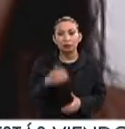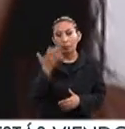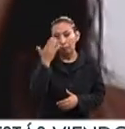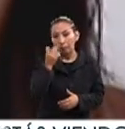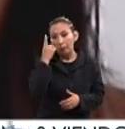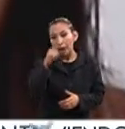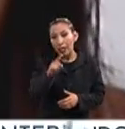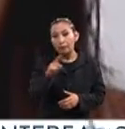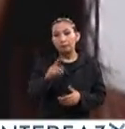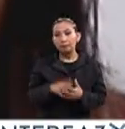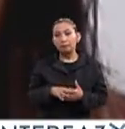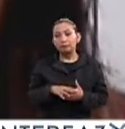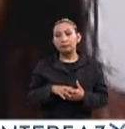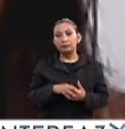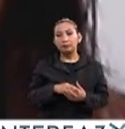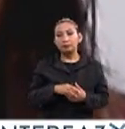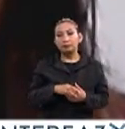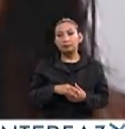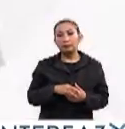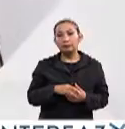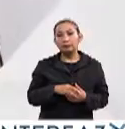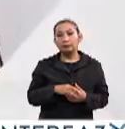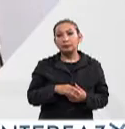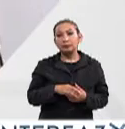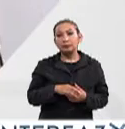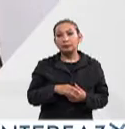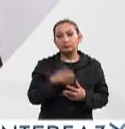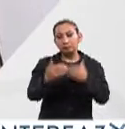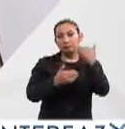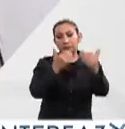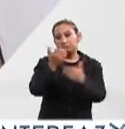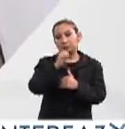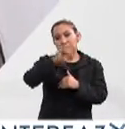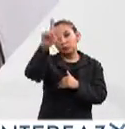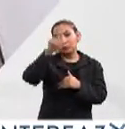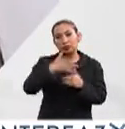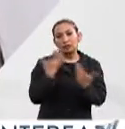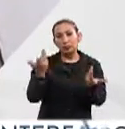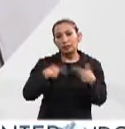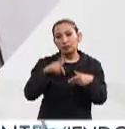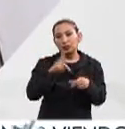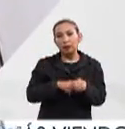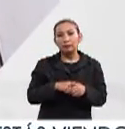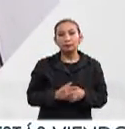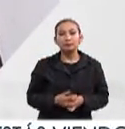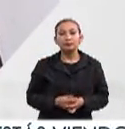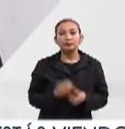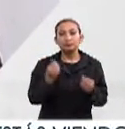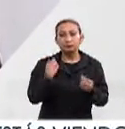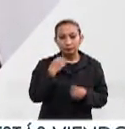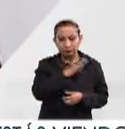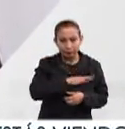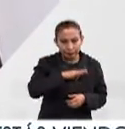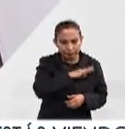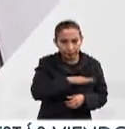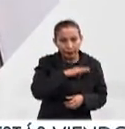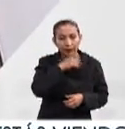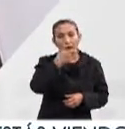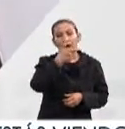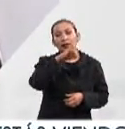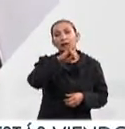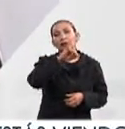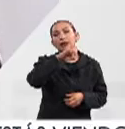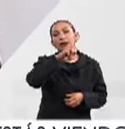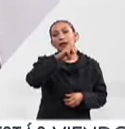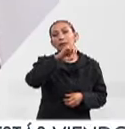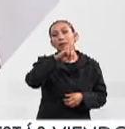competencias para poder... Pues sí, salir adelante, ¿no? En lo profesional y en lo personal. Pues muchas felicidades, Jimena,